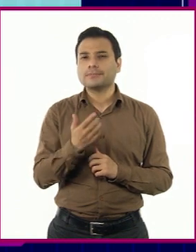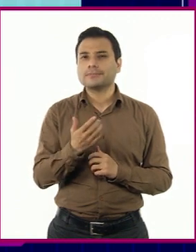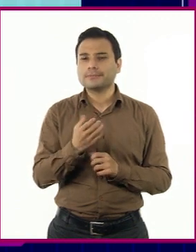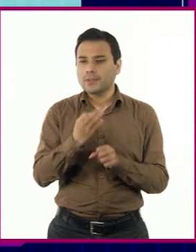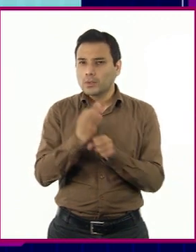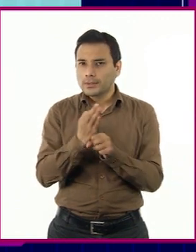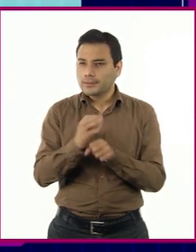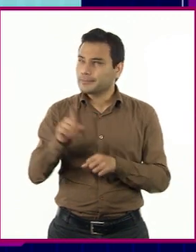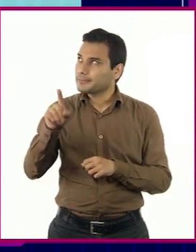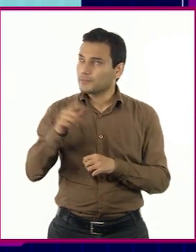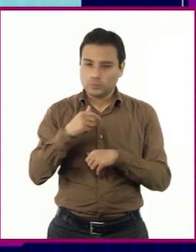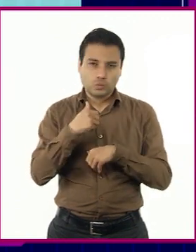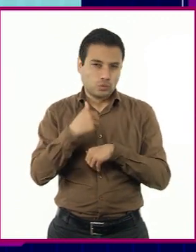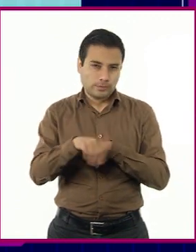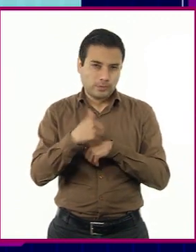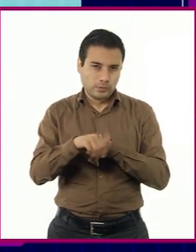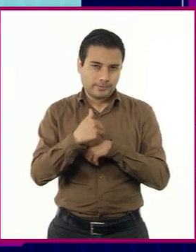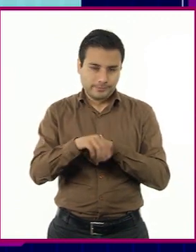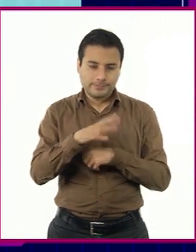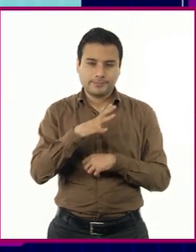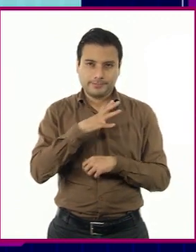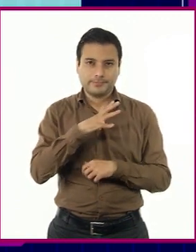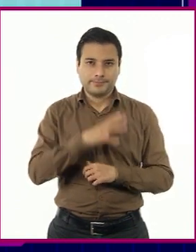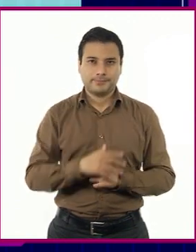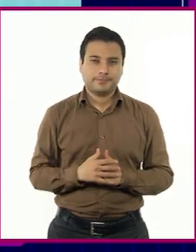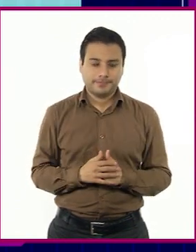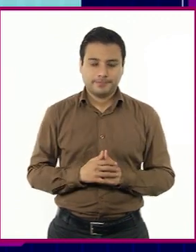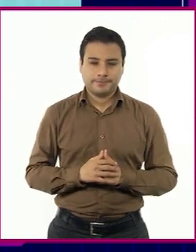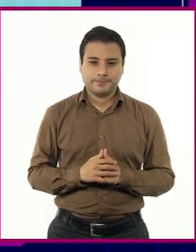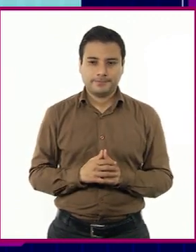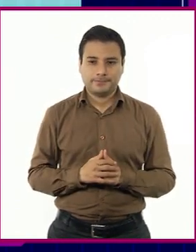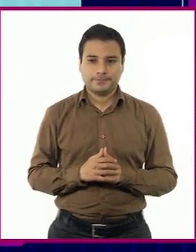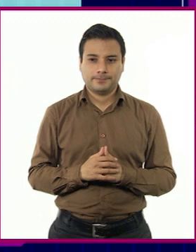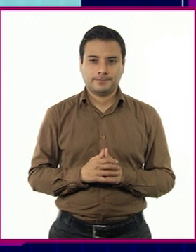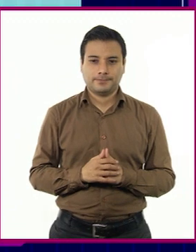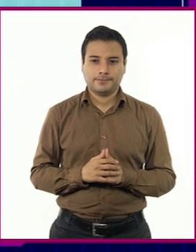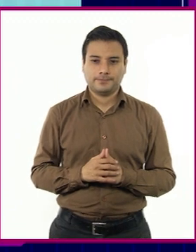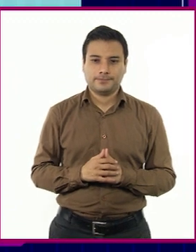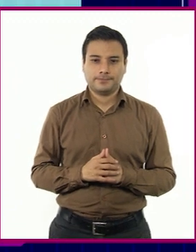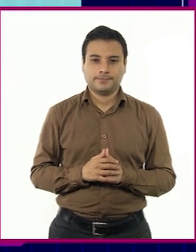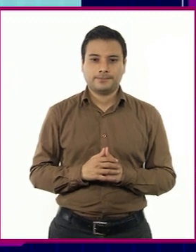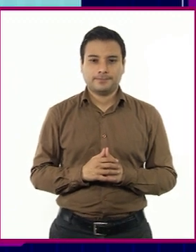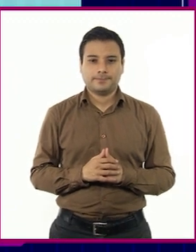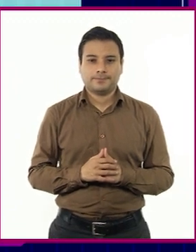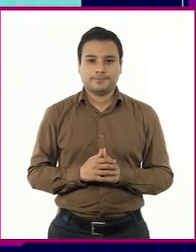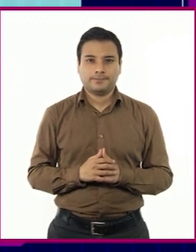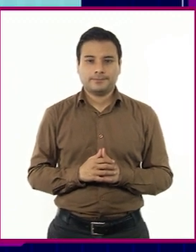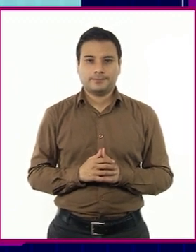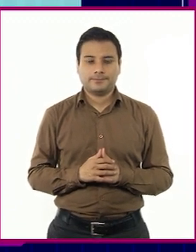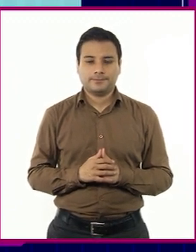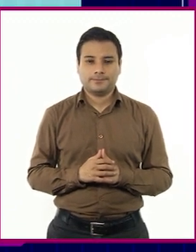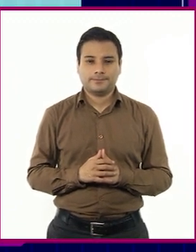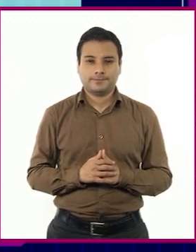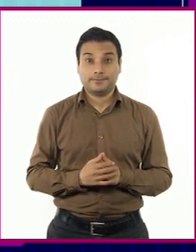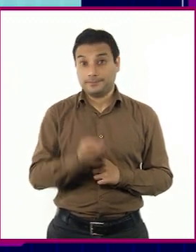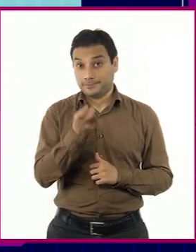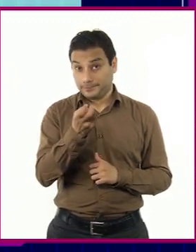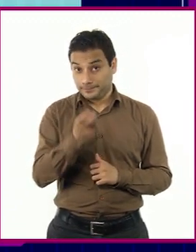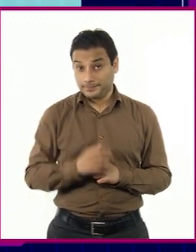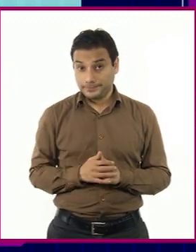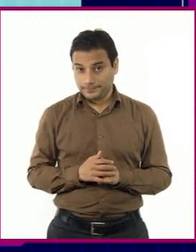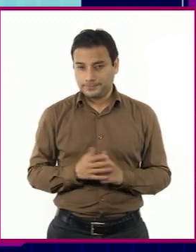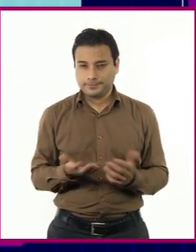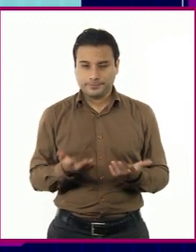es decir, es un número dado que representa una calificación y no una cualidad. Entonces, no